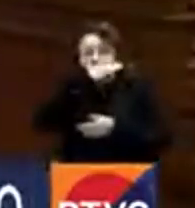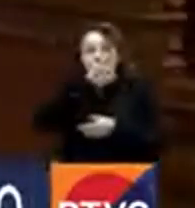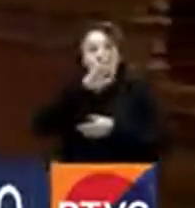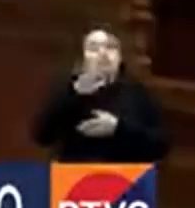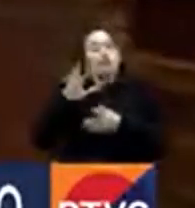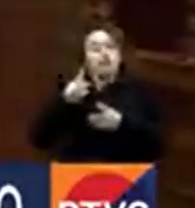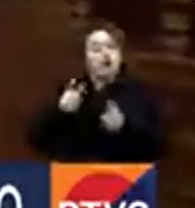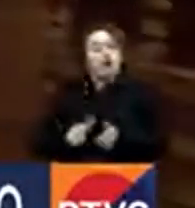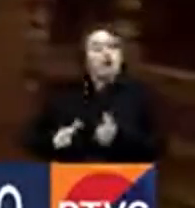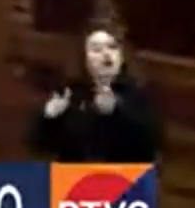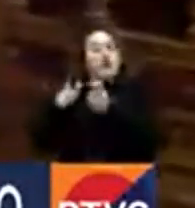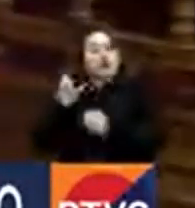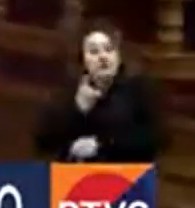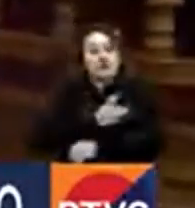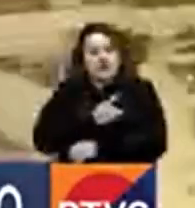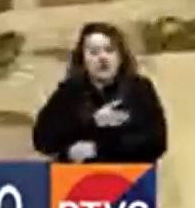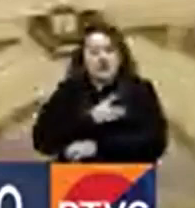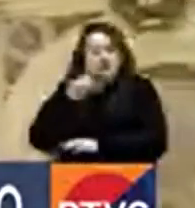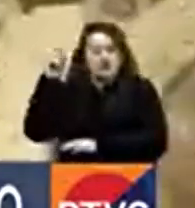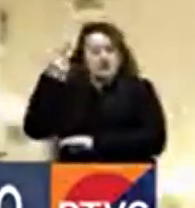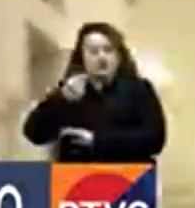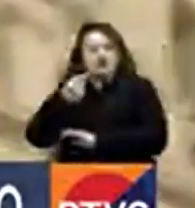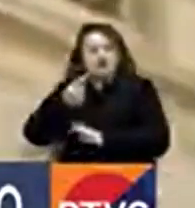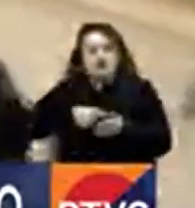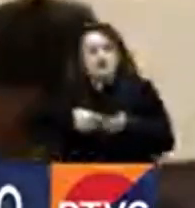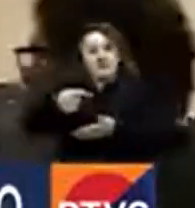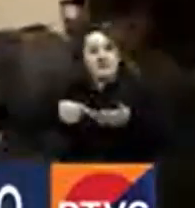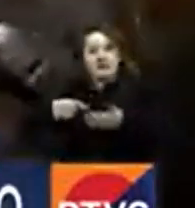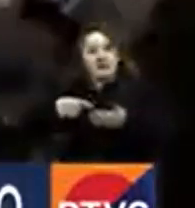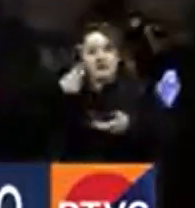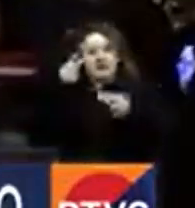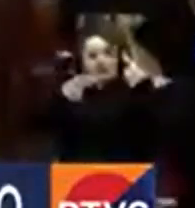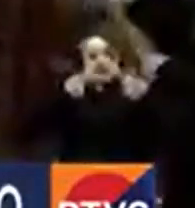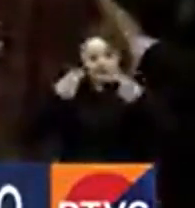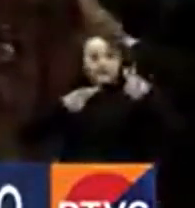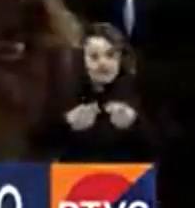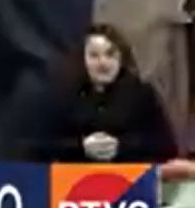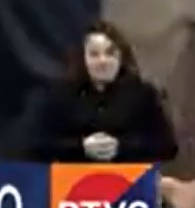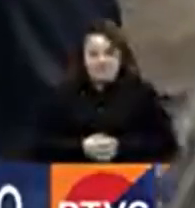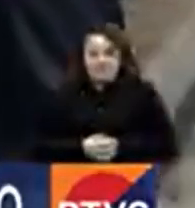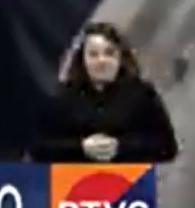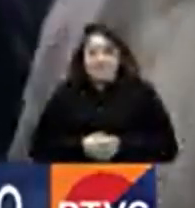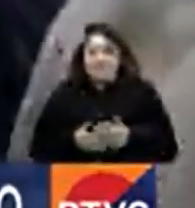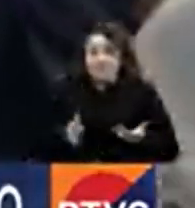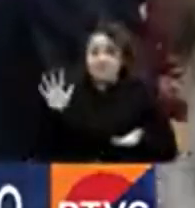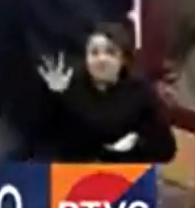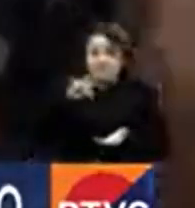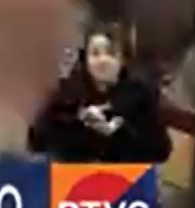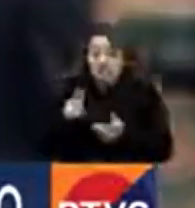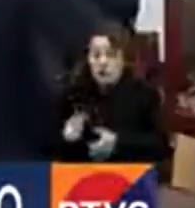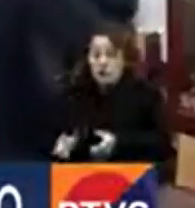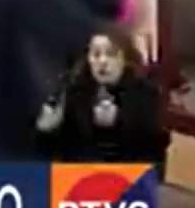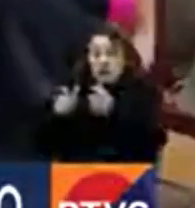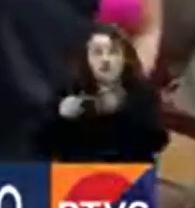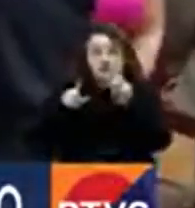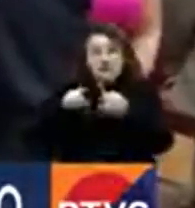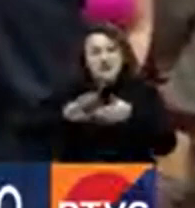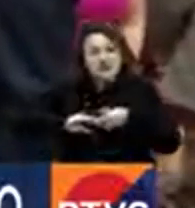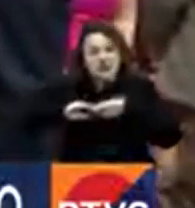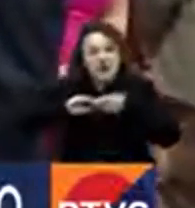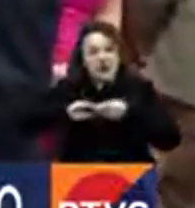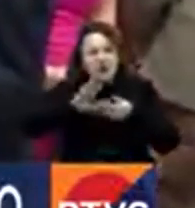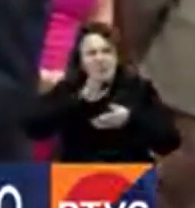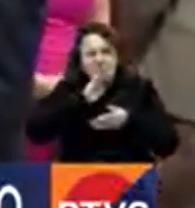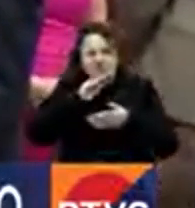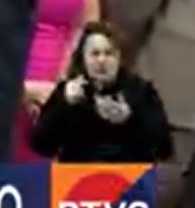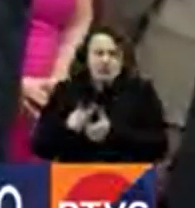donde el mandatario firmó el libro de visitantes ilustres. A su llegada al Congreso, el presidente también tuvo la oportunidad de saludar a un